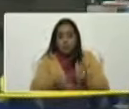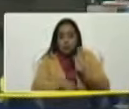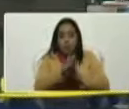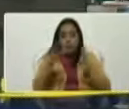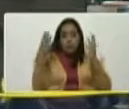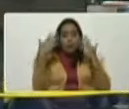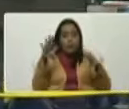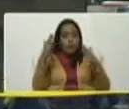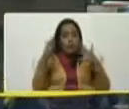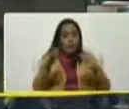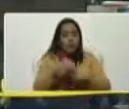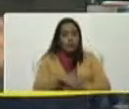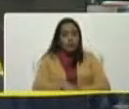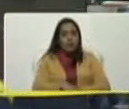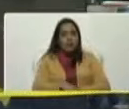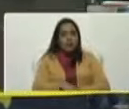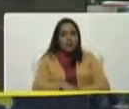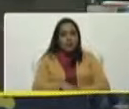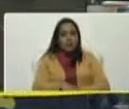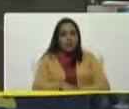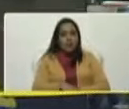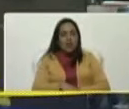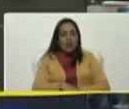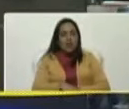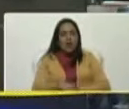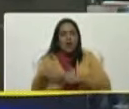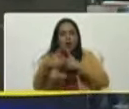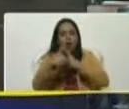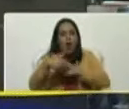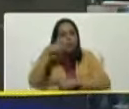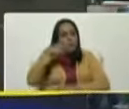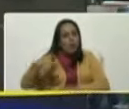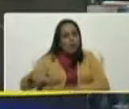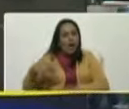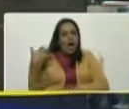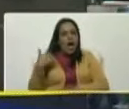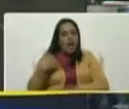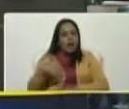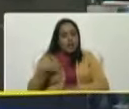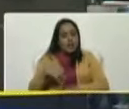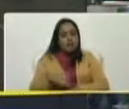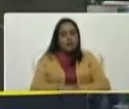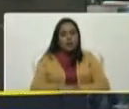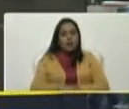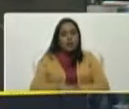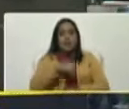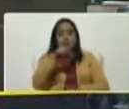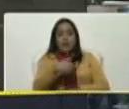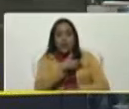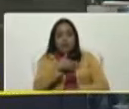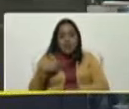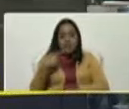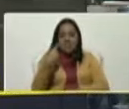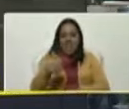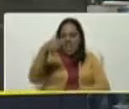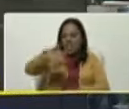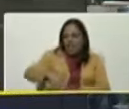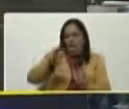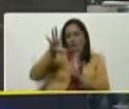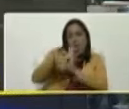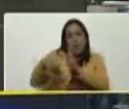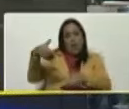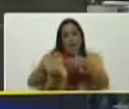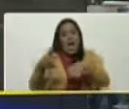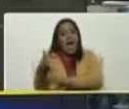motosierra contra el pueblo argentino, tiene que se prepara para evitar fraude.